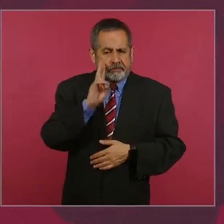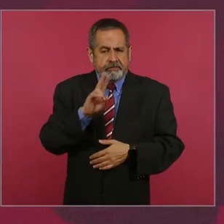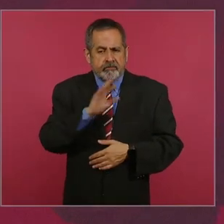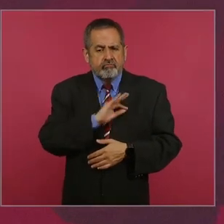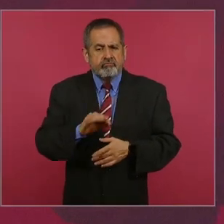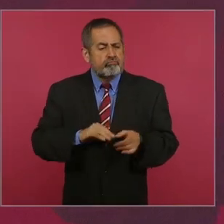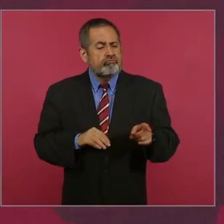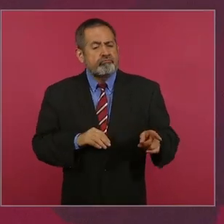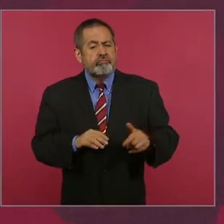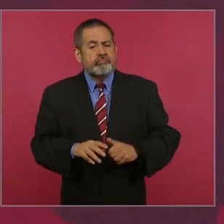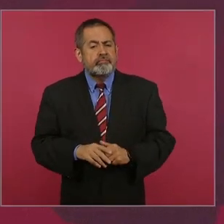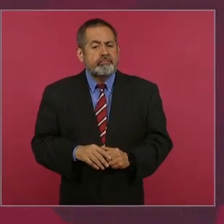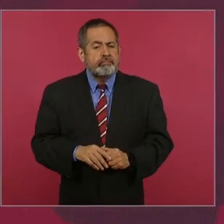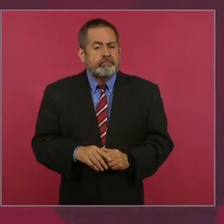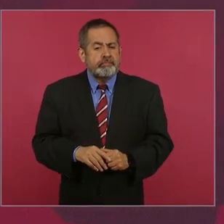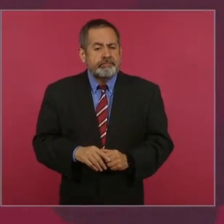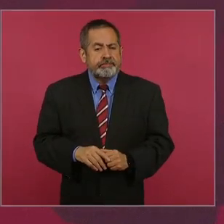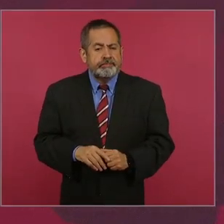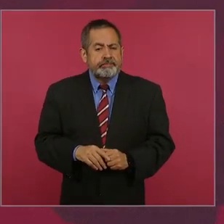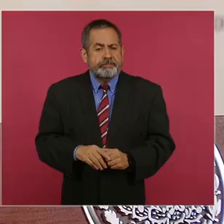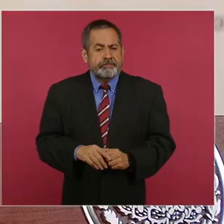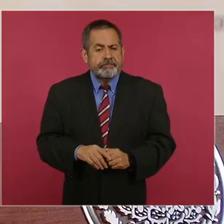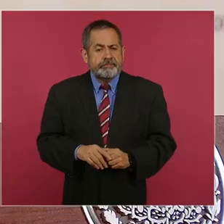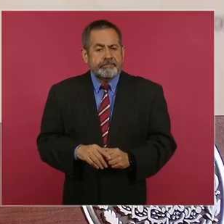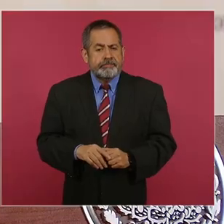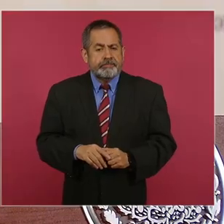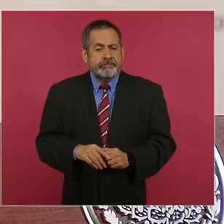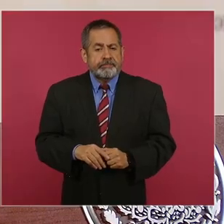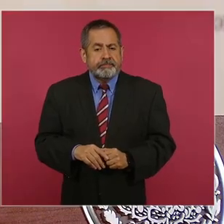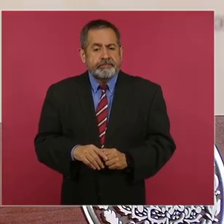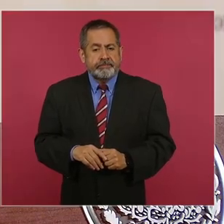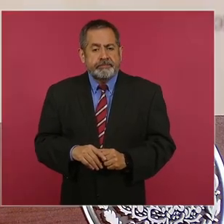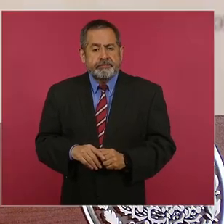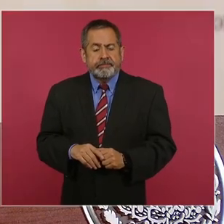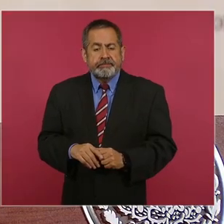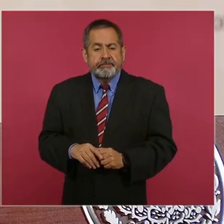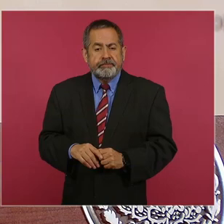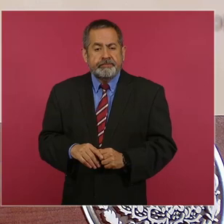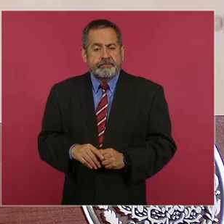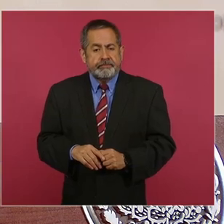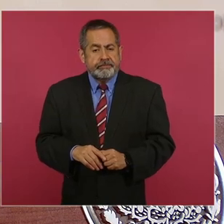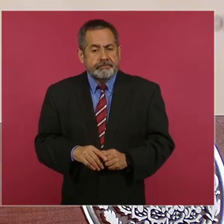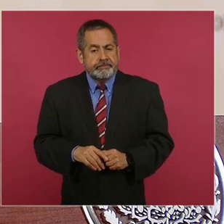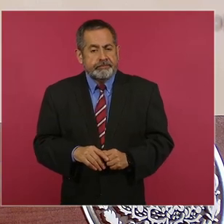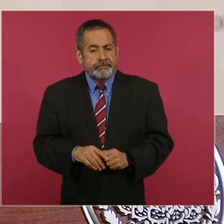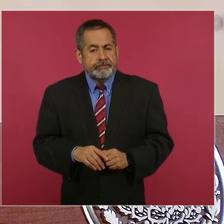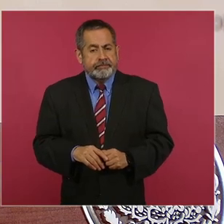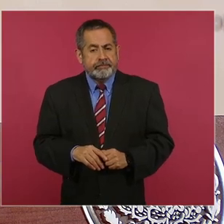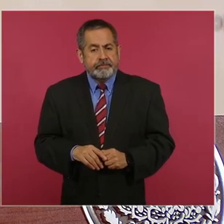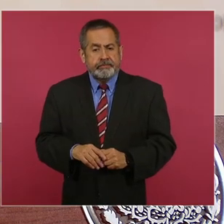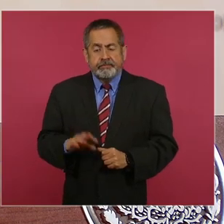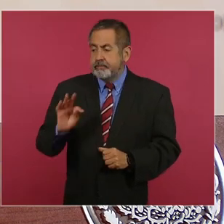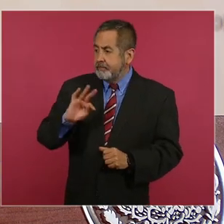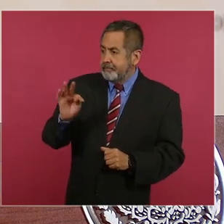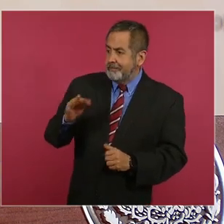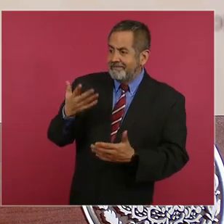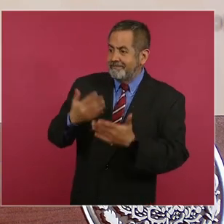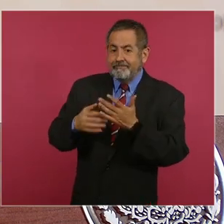faltar vidrio